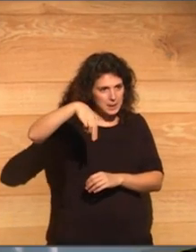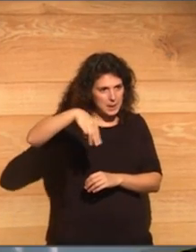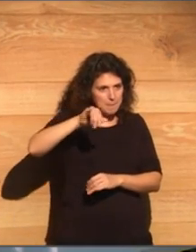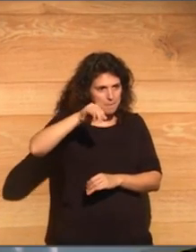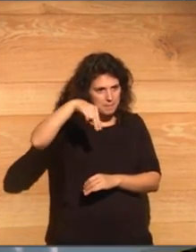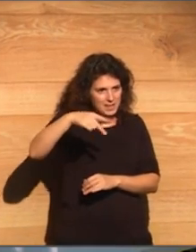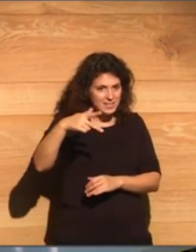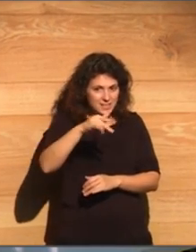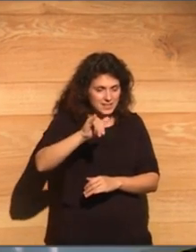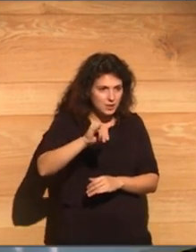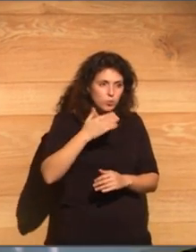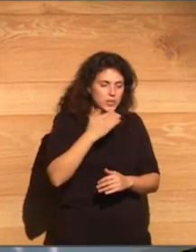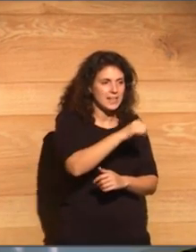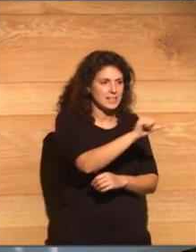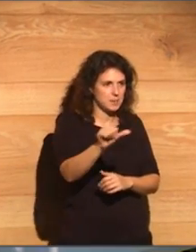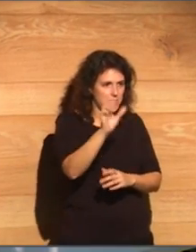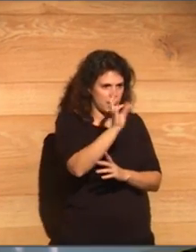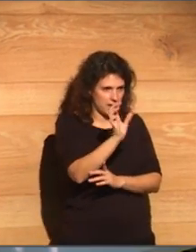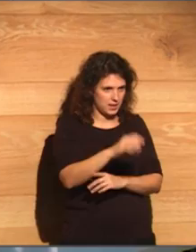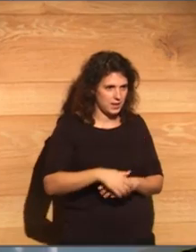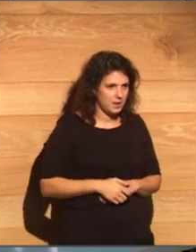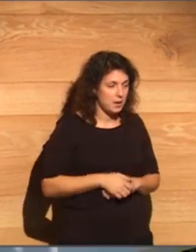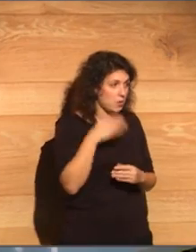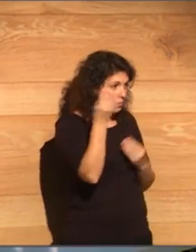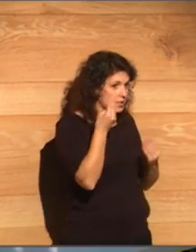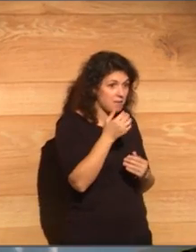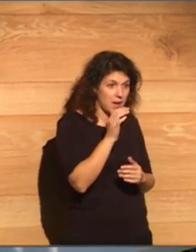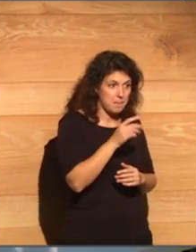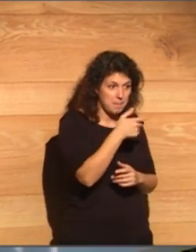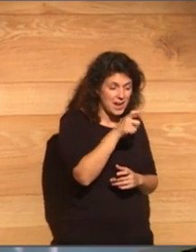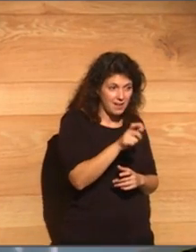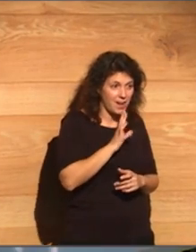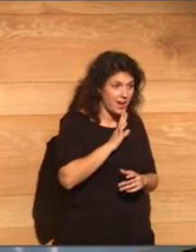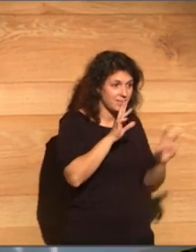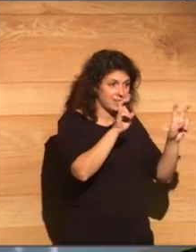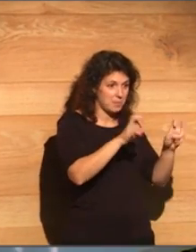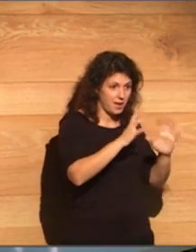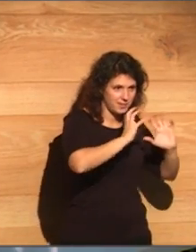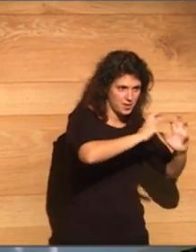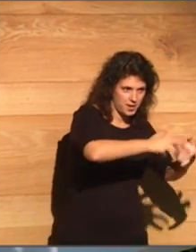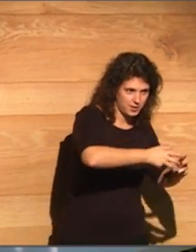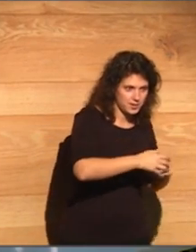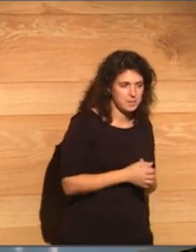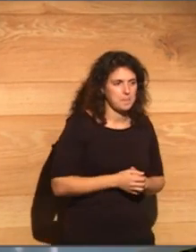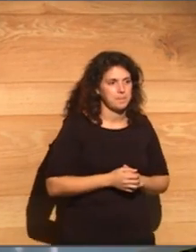semana de cine, pues sí. Seminci yo creía que eran los tanques de los que hablaba antes. Preillat,